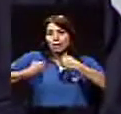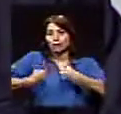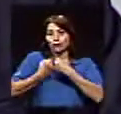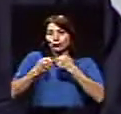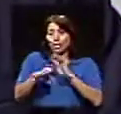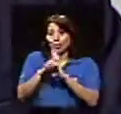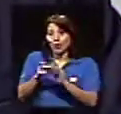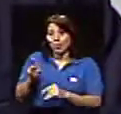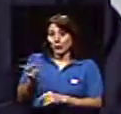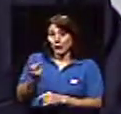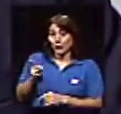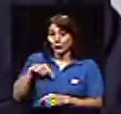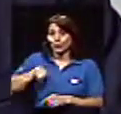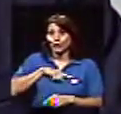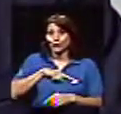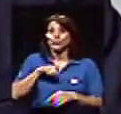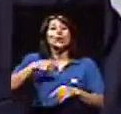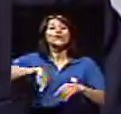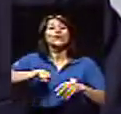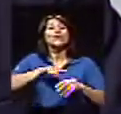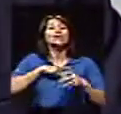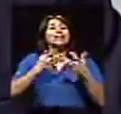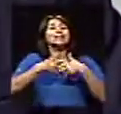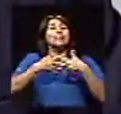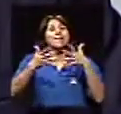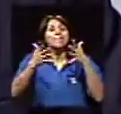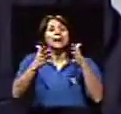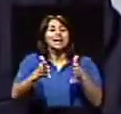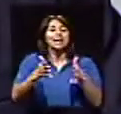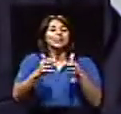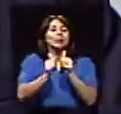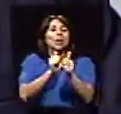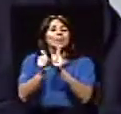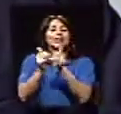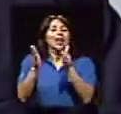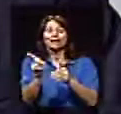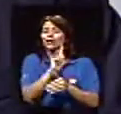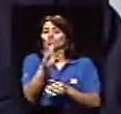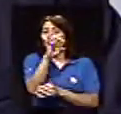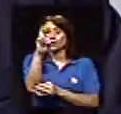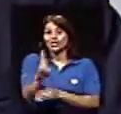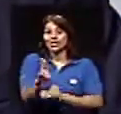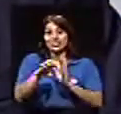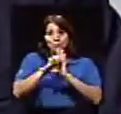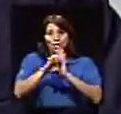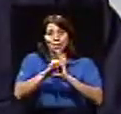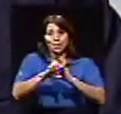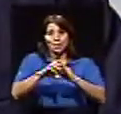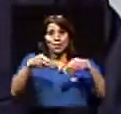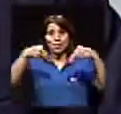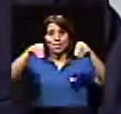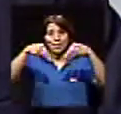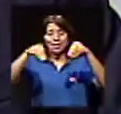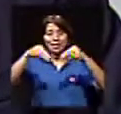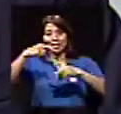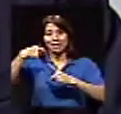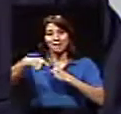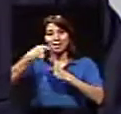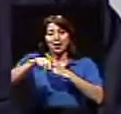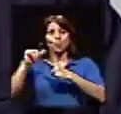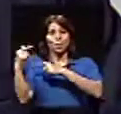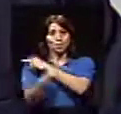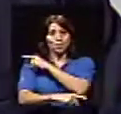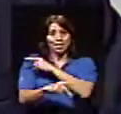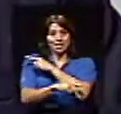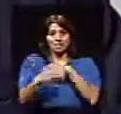nuestros competidores no son costarricenses, en el caso de la exportación de banano, que es la principal actividad a la que nos